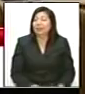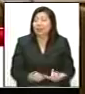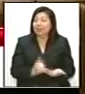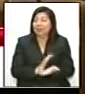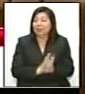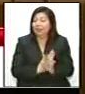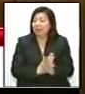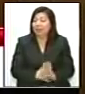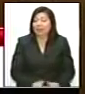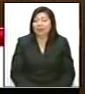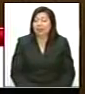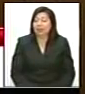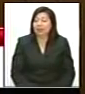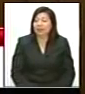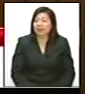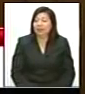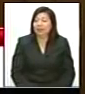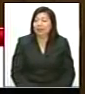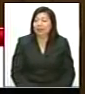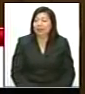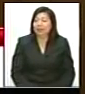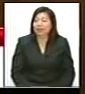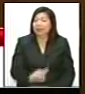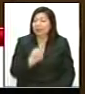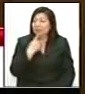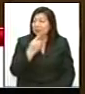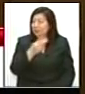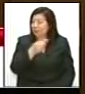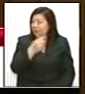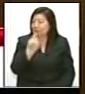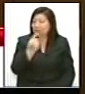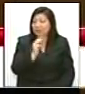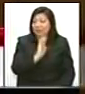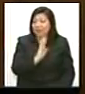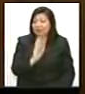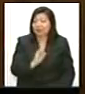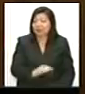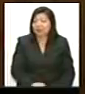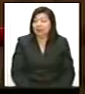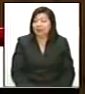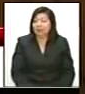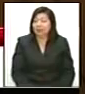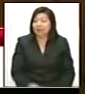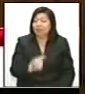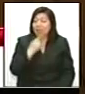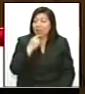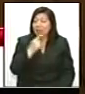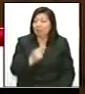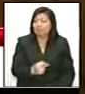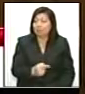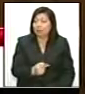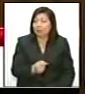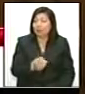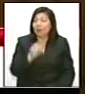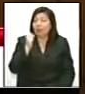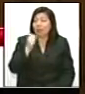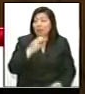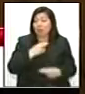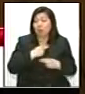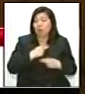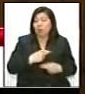nadie está proponiendo ni se nos ha pasado por la cabeza hacer ni uso ni abuso, ningún tipo de violación de los derechos